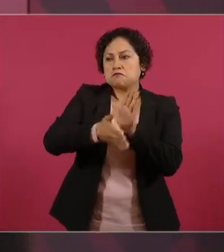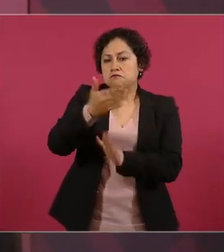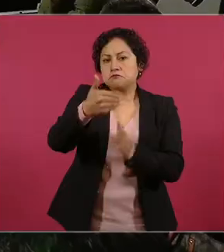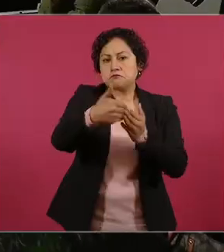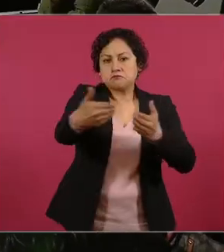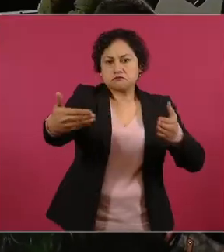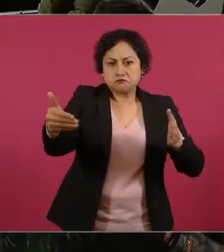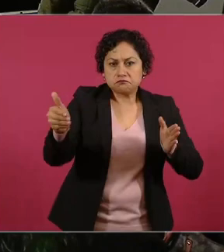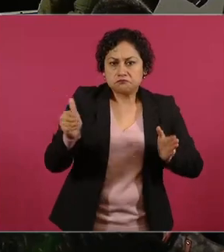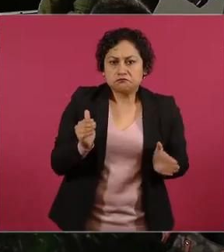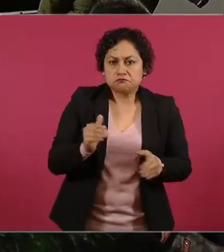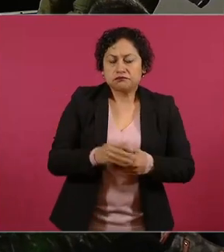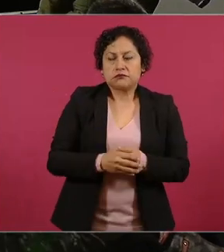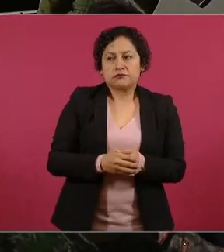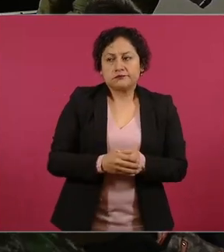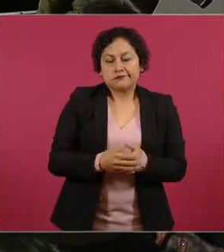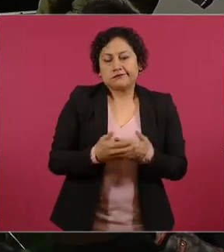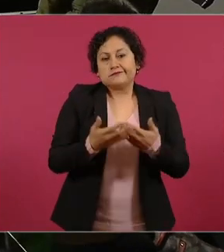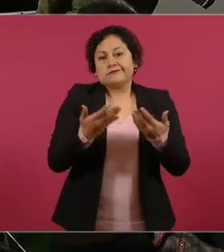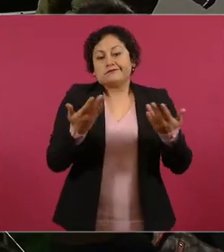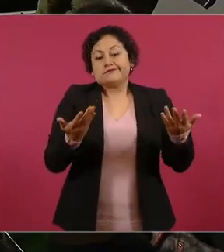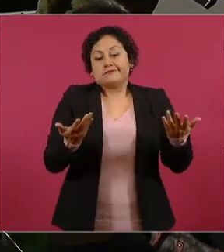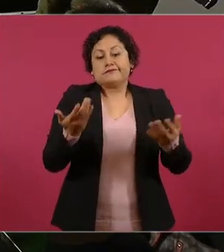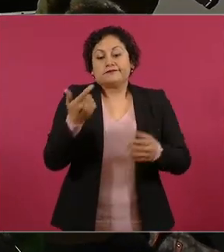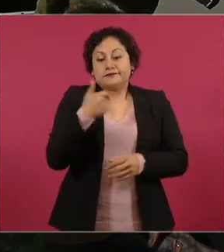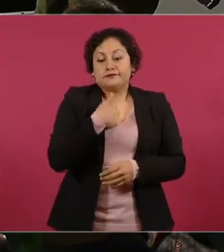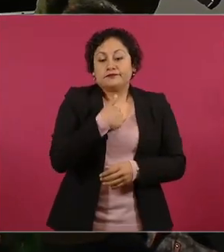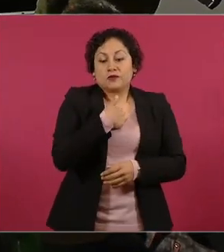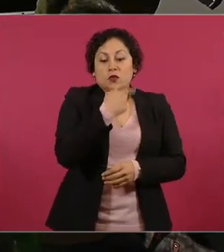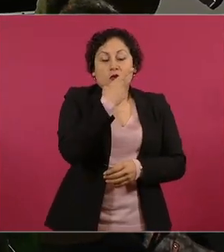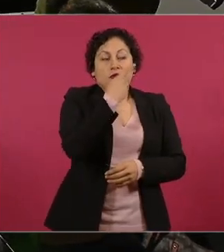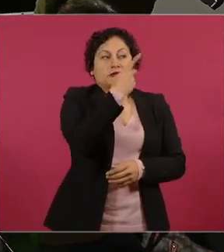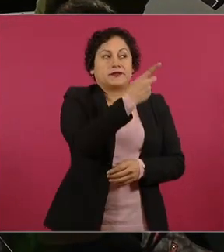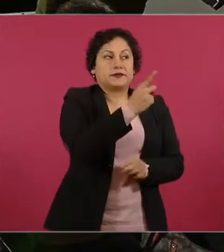Entonces, le tuve que decir, con todo respeto: